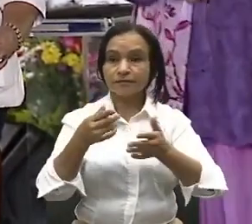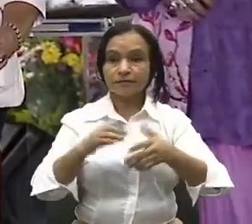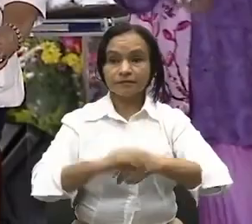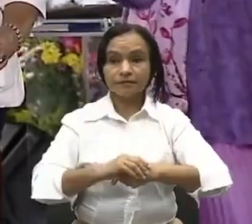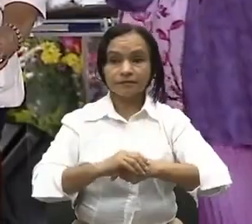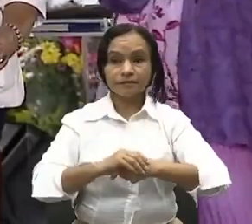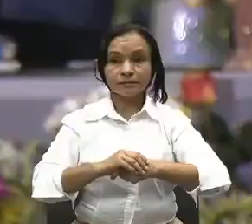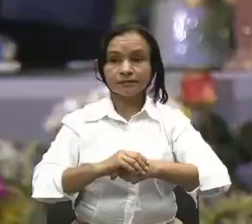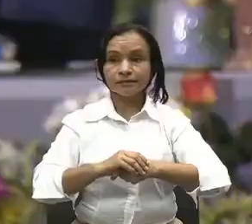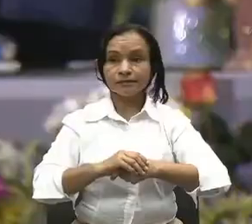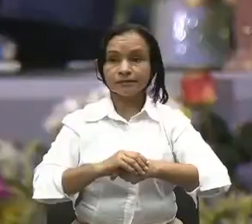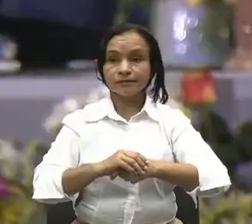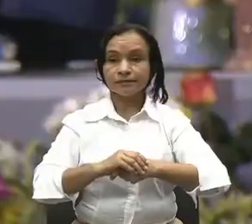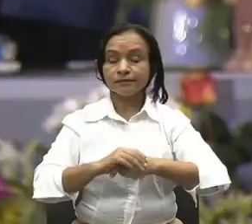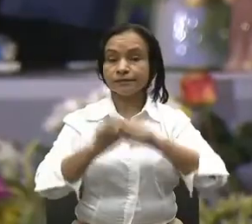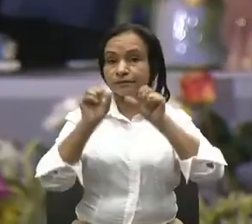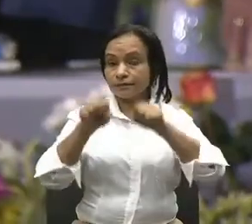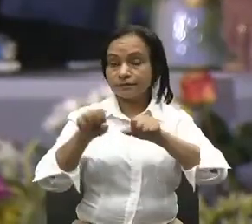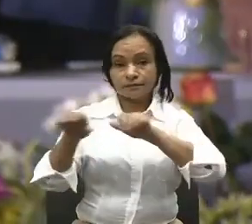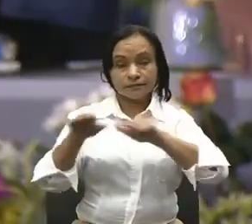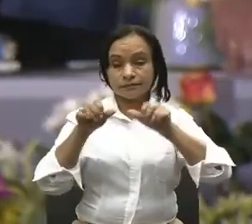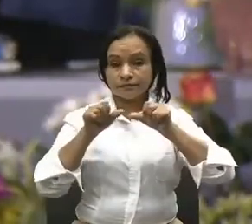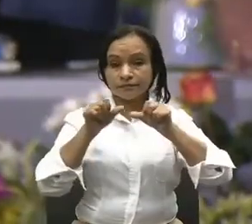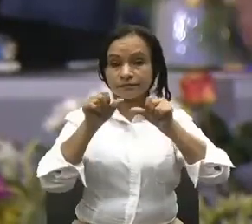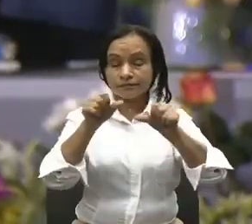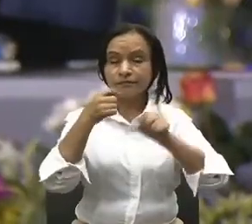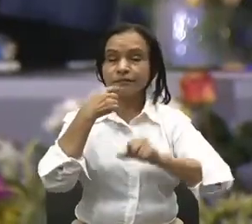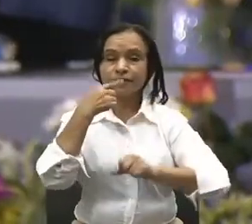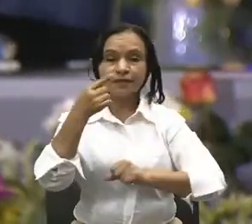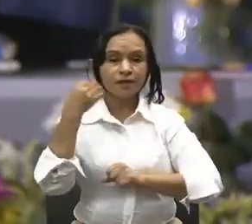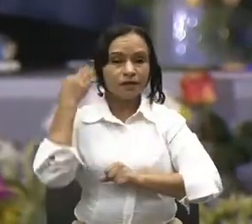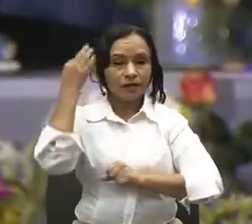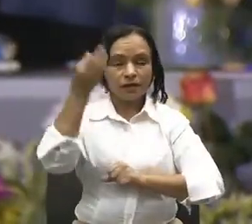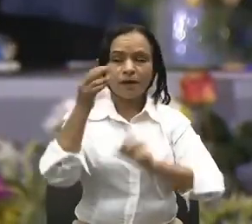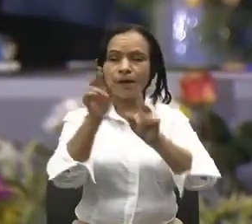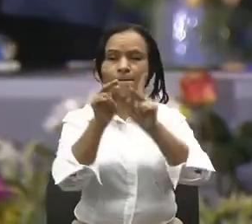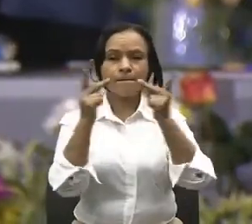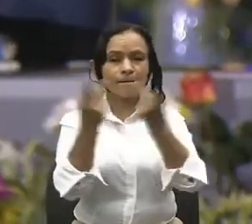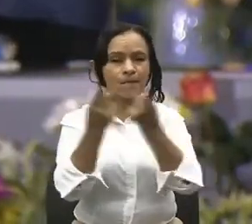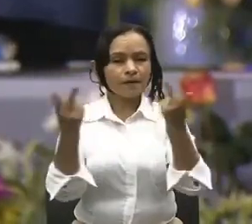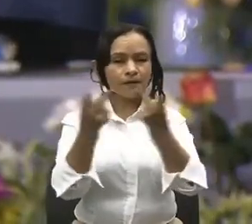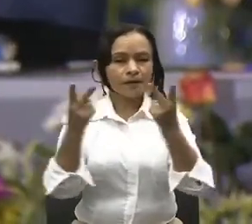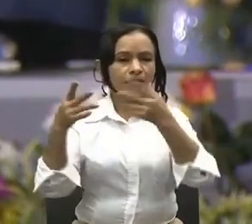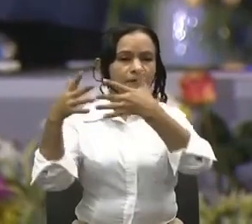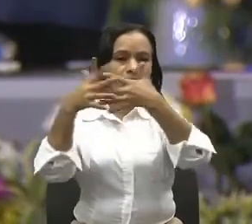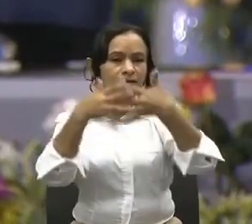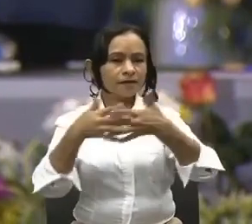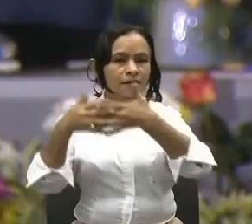ya no pueden seguirse engañando ni engañando al pueblo norteamericano.